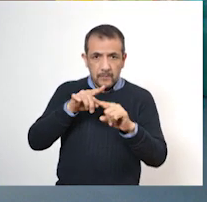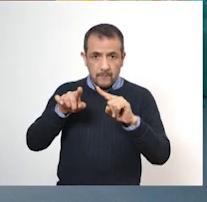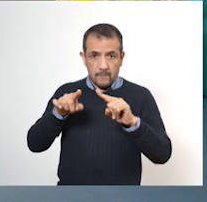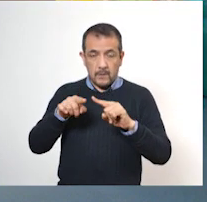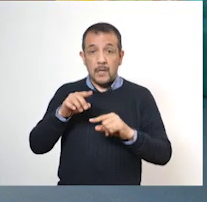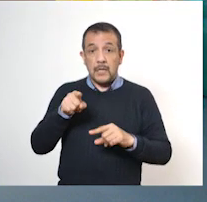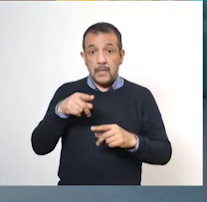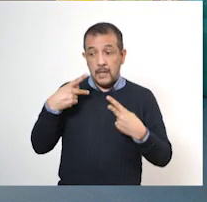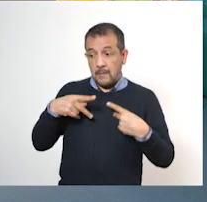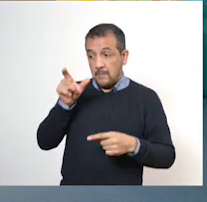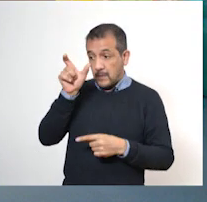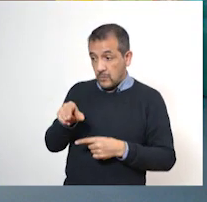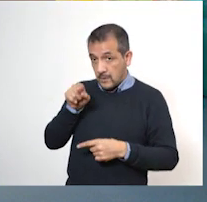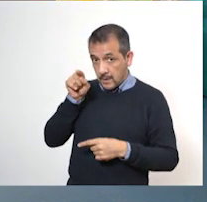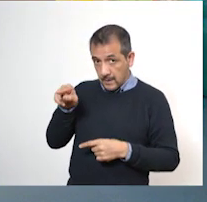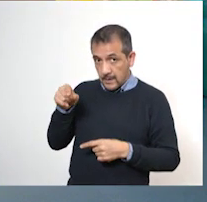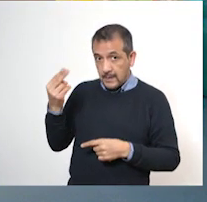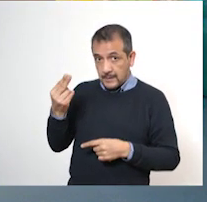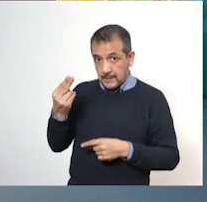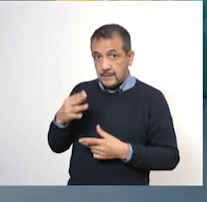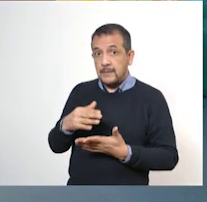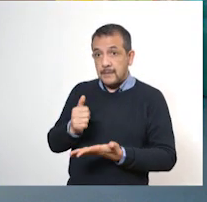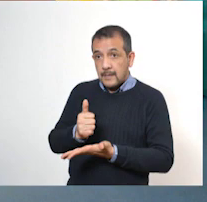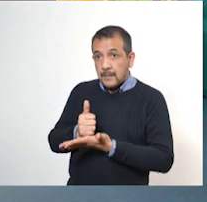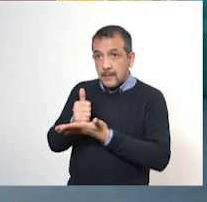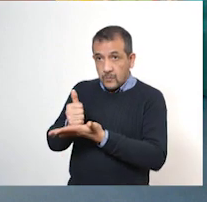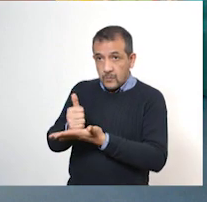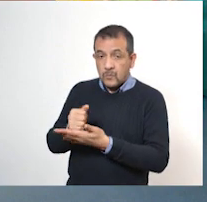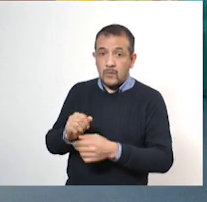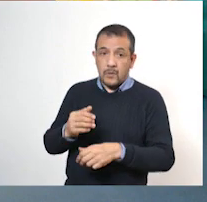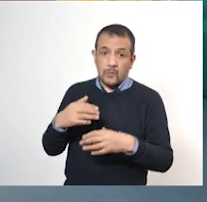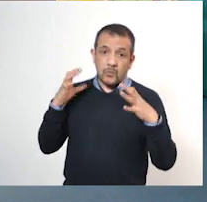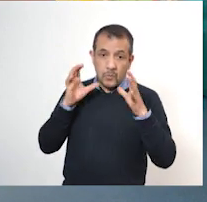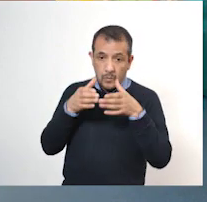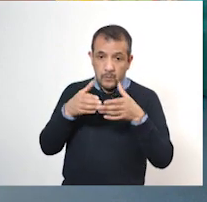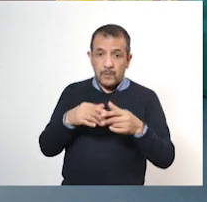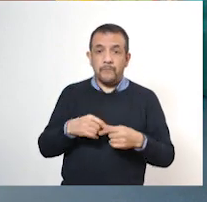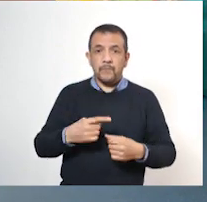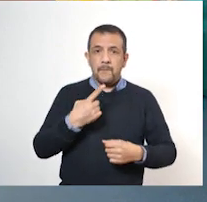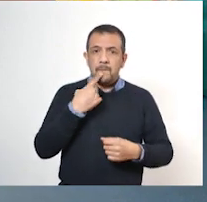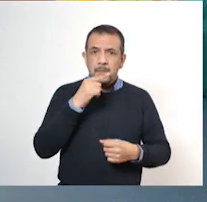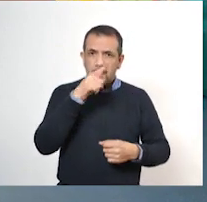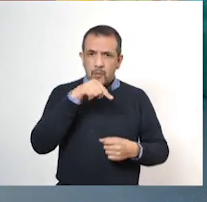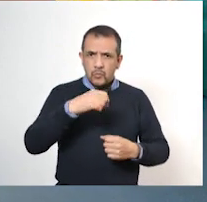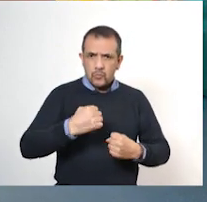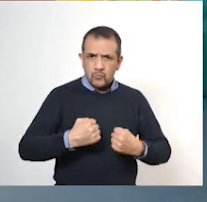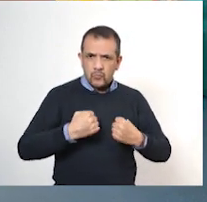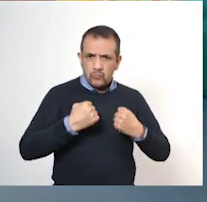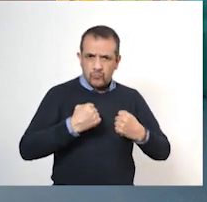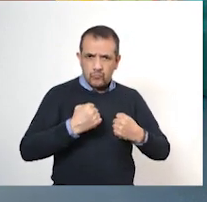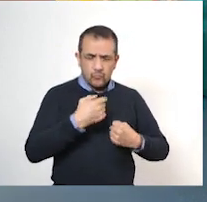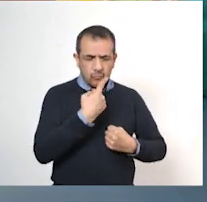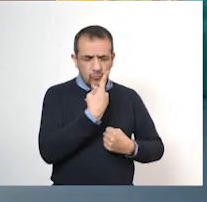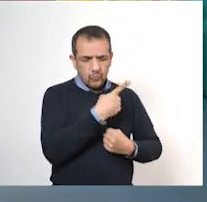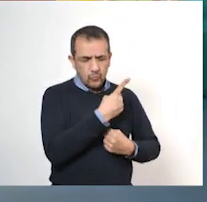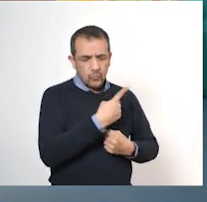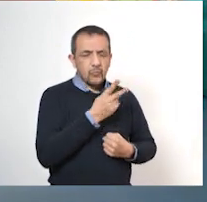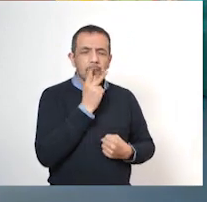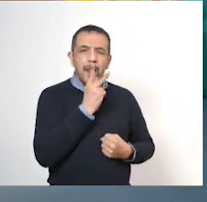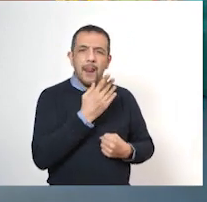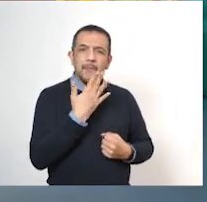individuo necesita, requiere a su comunidad. Por Susana López Charretón, qué brillantez en sus palabras.